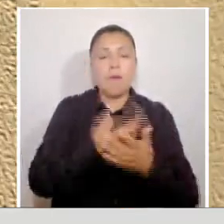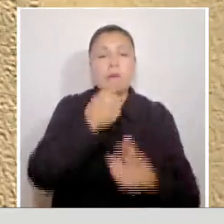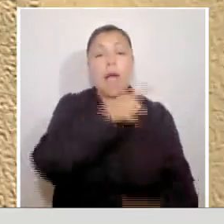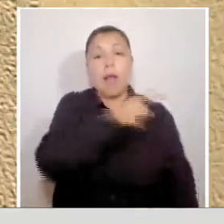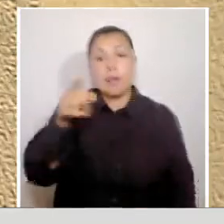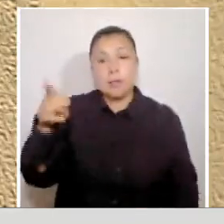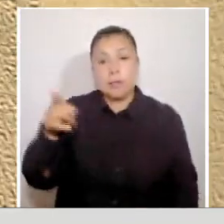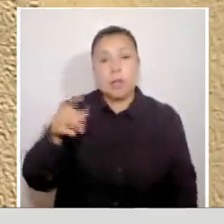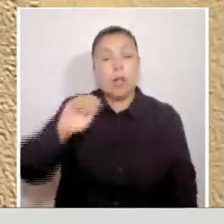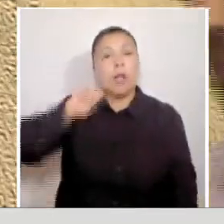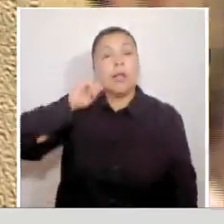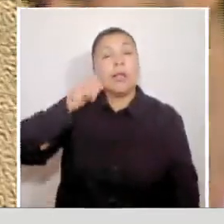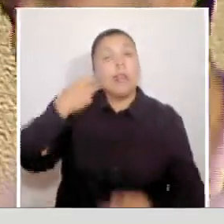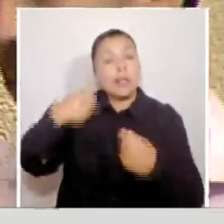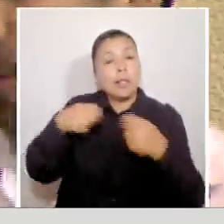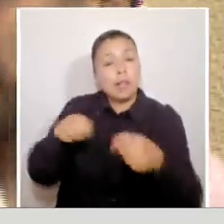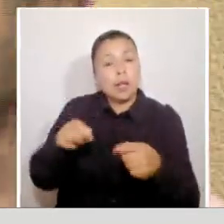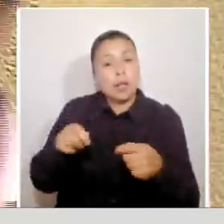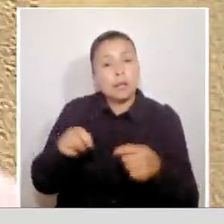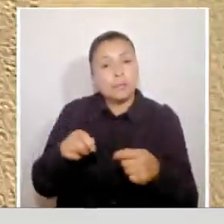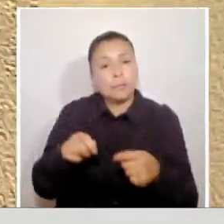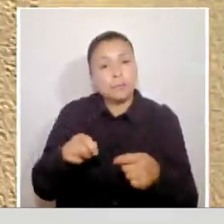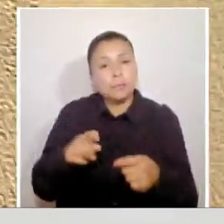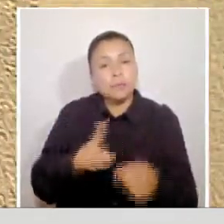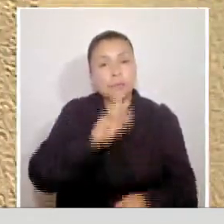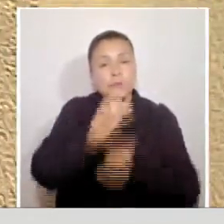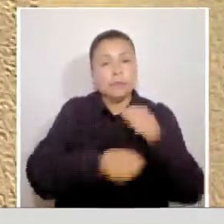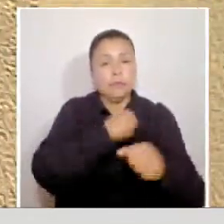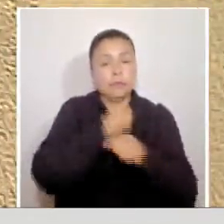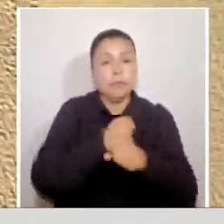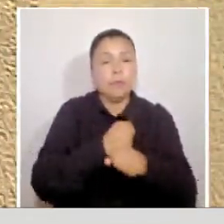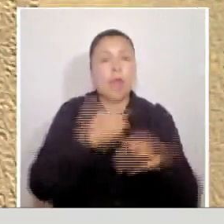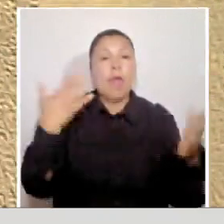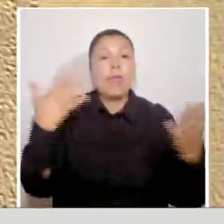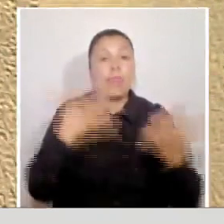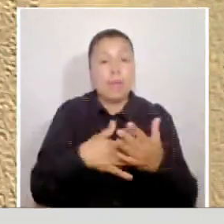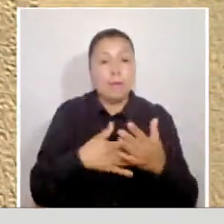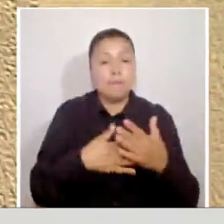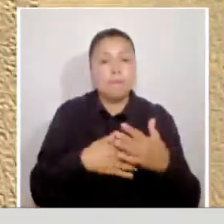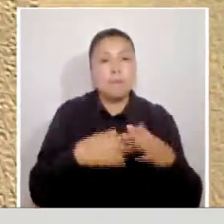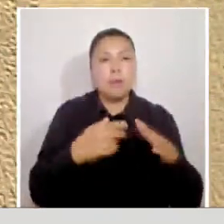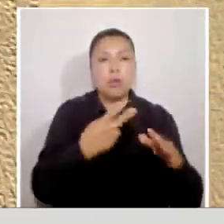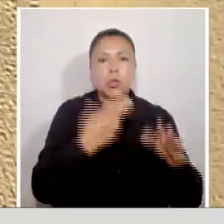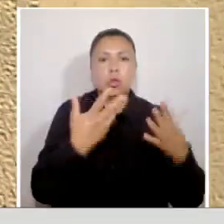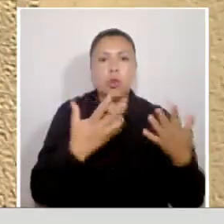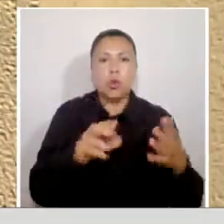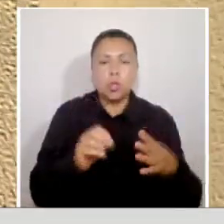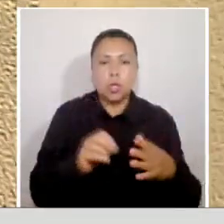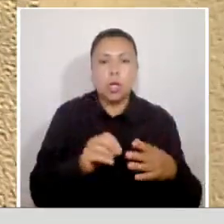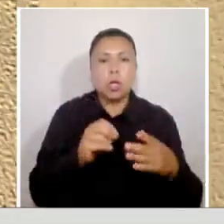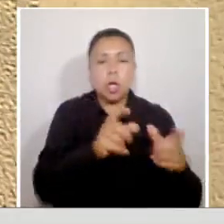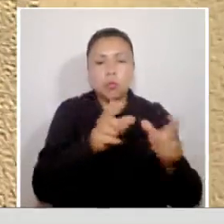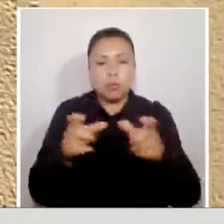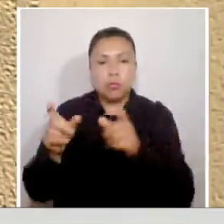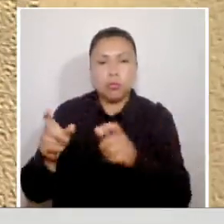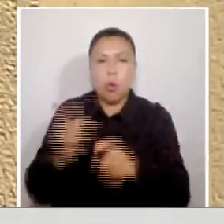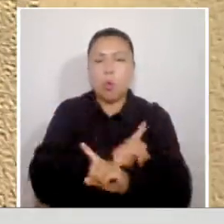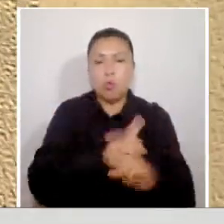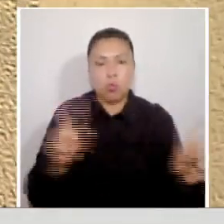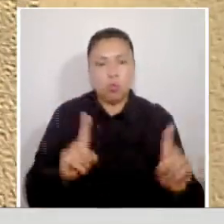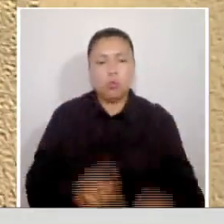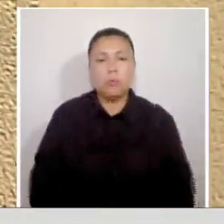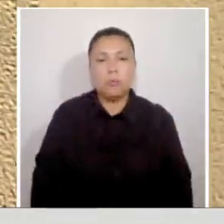conlleva a realizar eh al año 10282 fiscalizaciones si esta ley se aprueba esas fiscalizaciones no van a